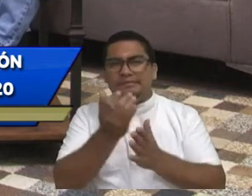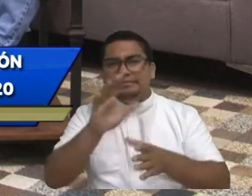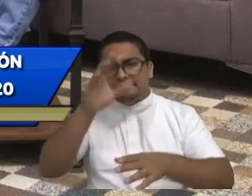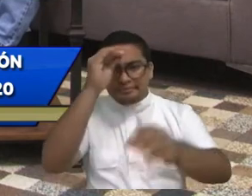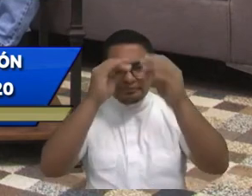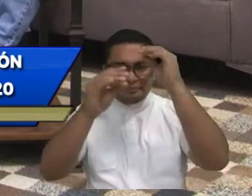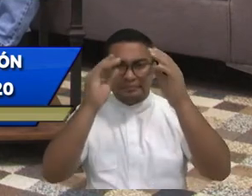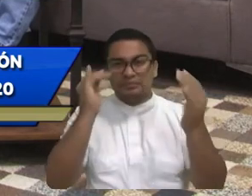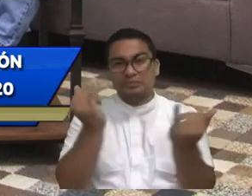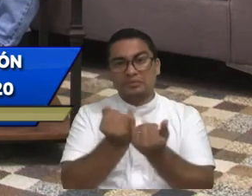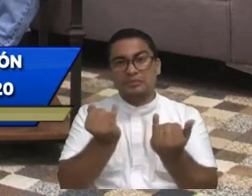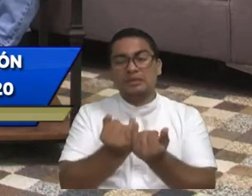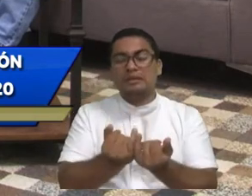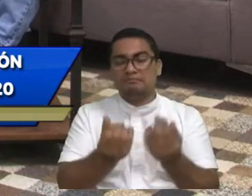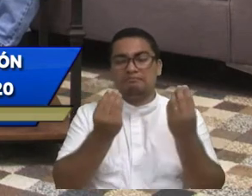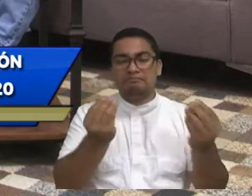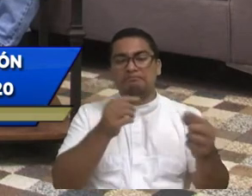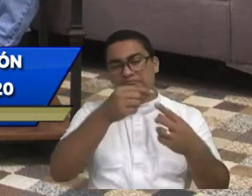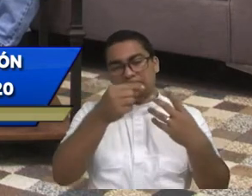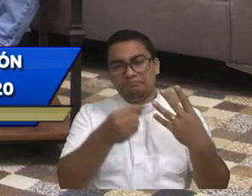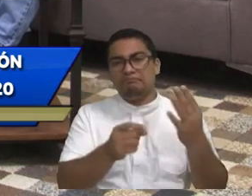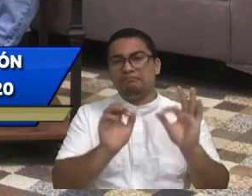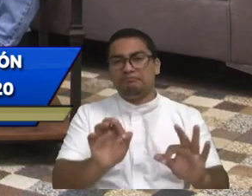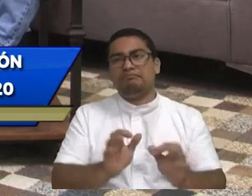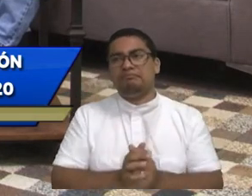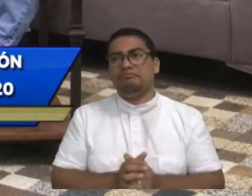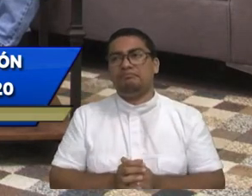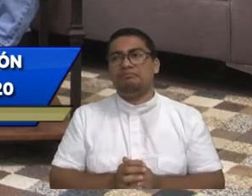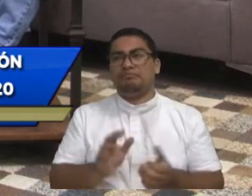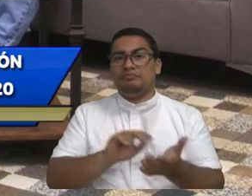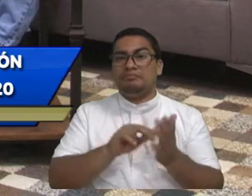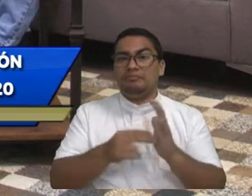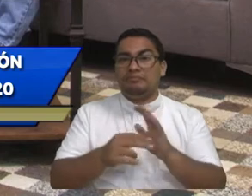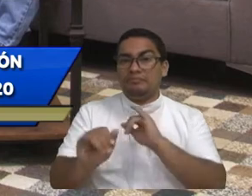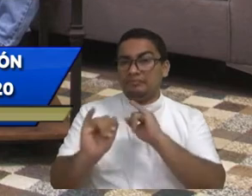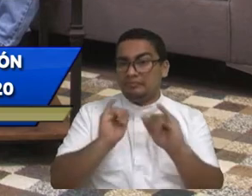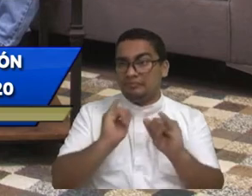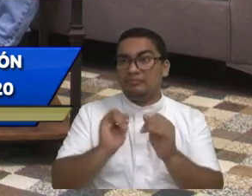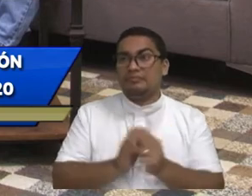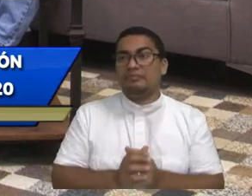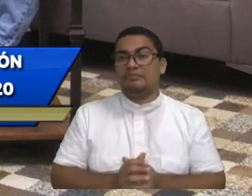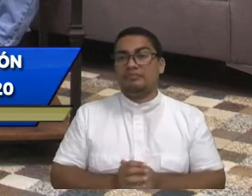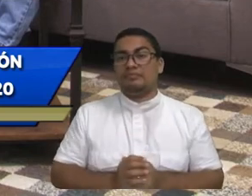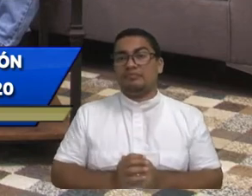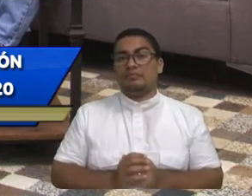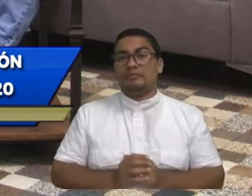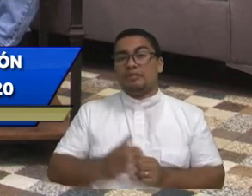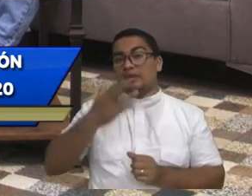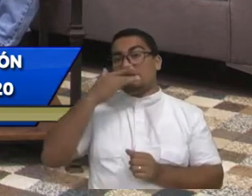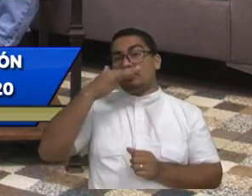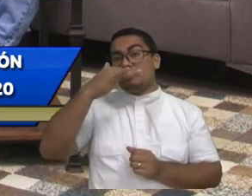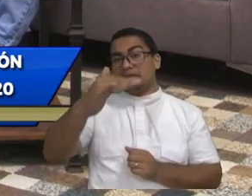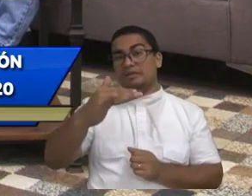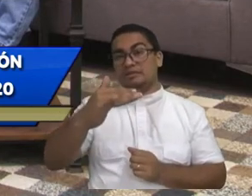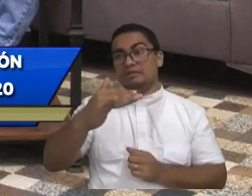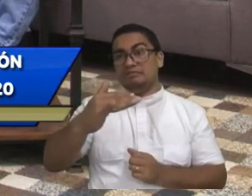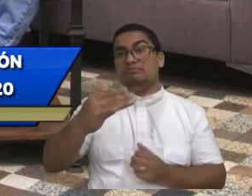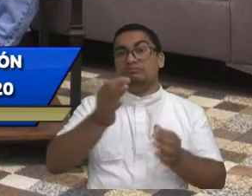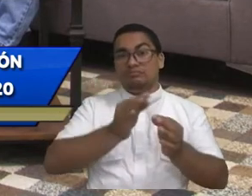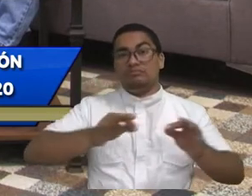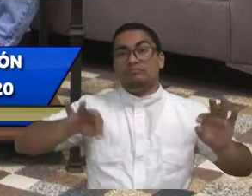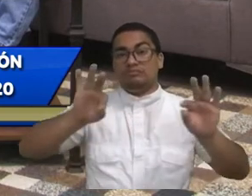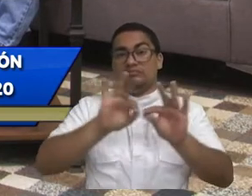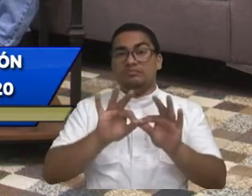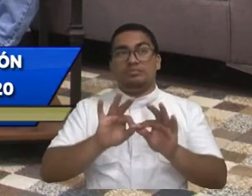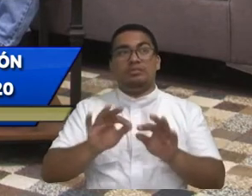hay condicional verdad lo que si en lo que es idiomas por favor como idioma inglés es otro de los que estamos